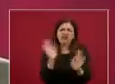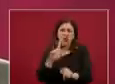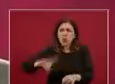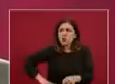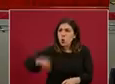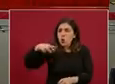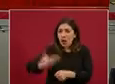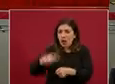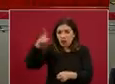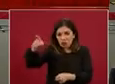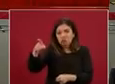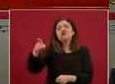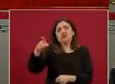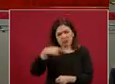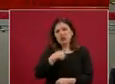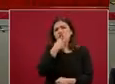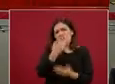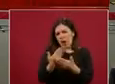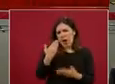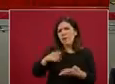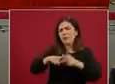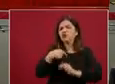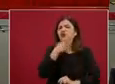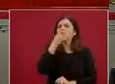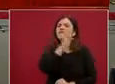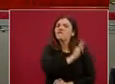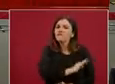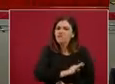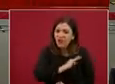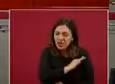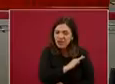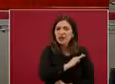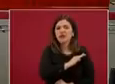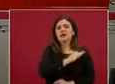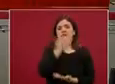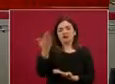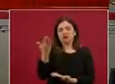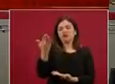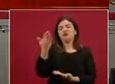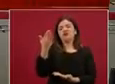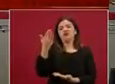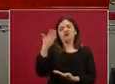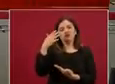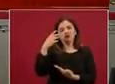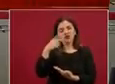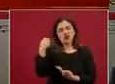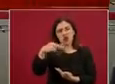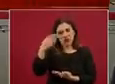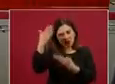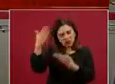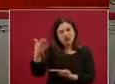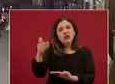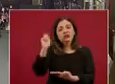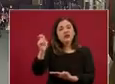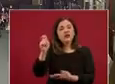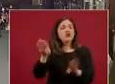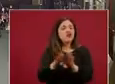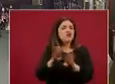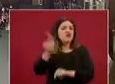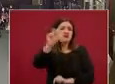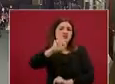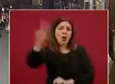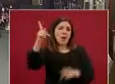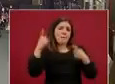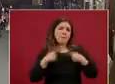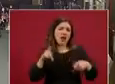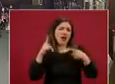gobernador Aiza, insisto, por eso lo dije al principio, al felicitarlo públicamente a nombre del doctor Alcocer, ha sido ejemplar